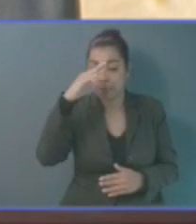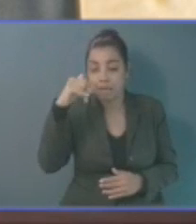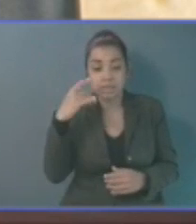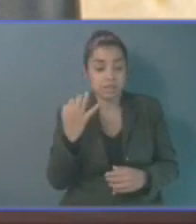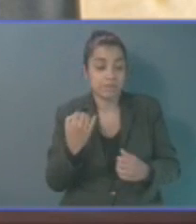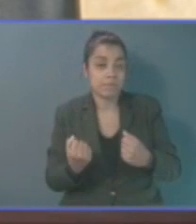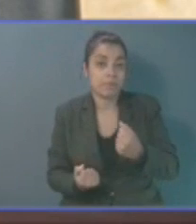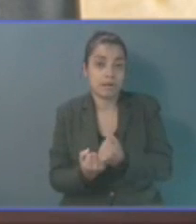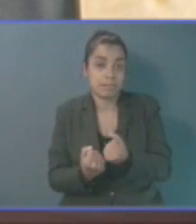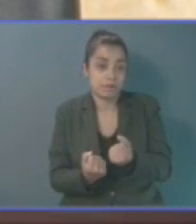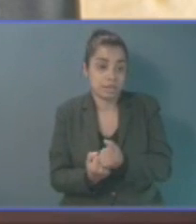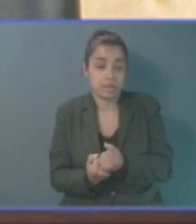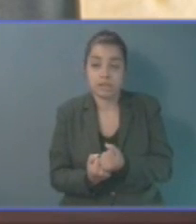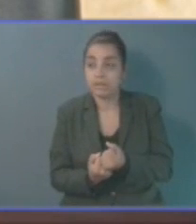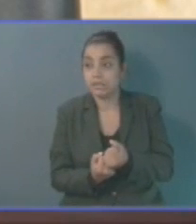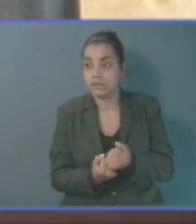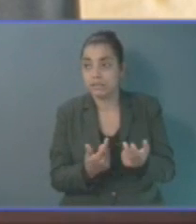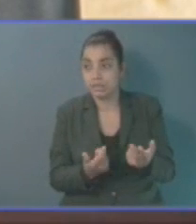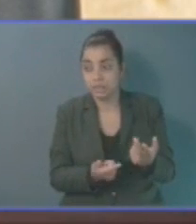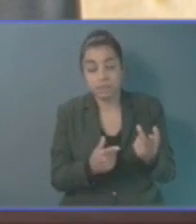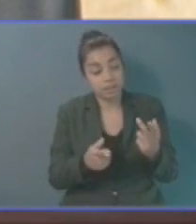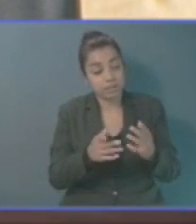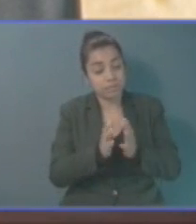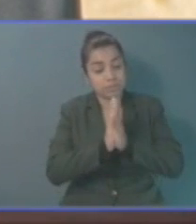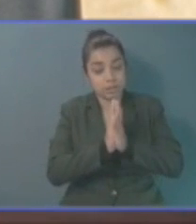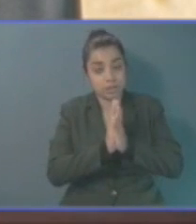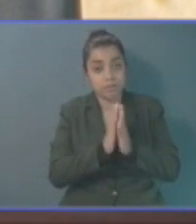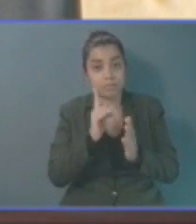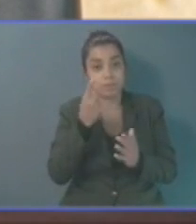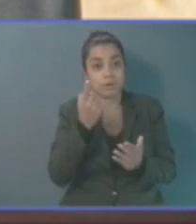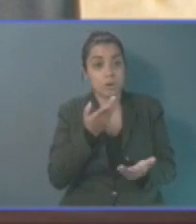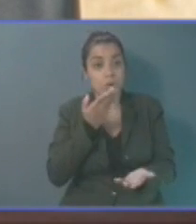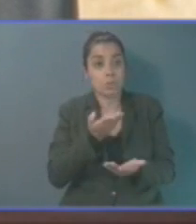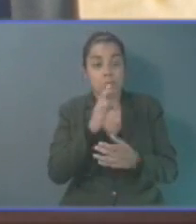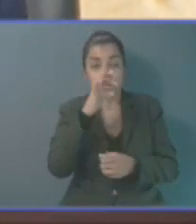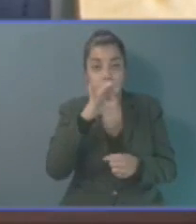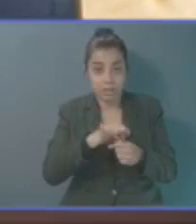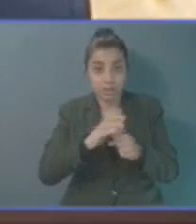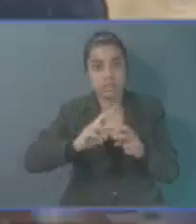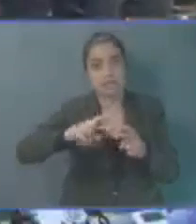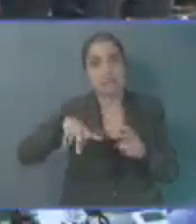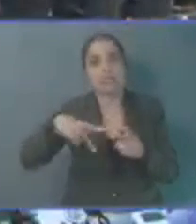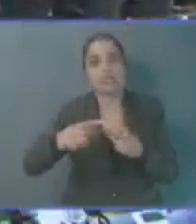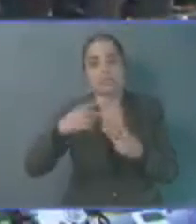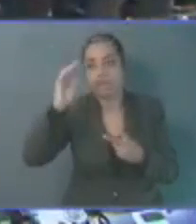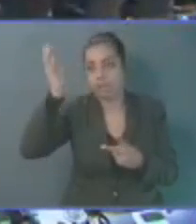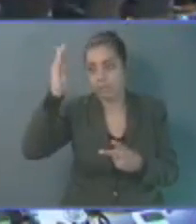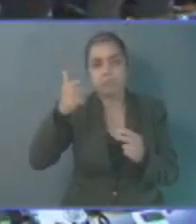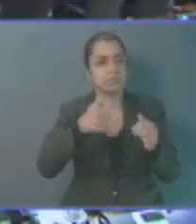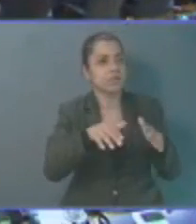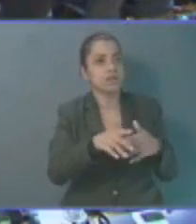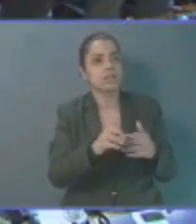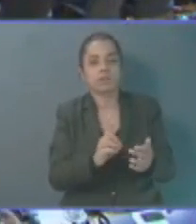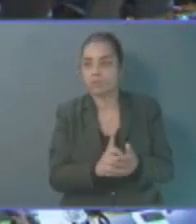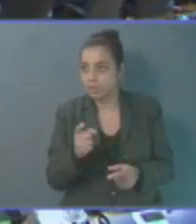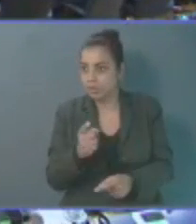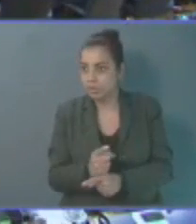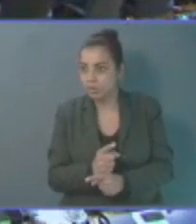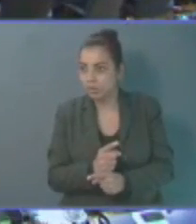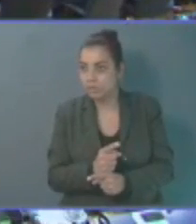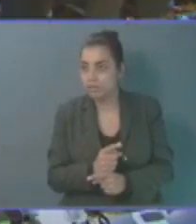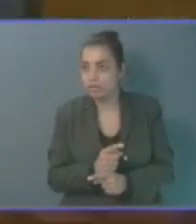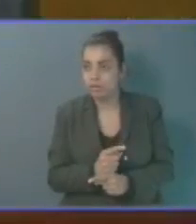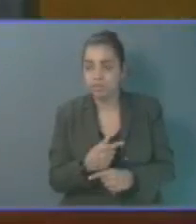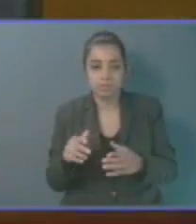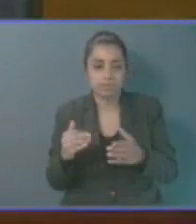todas, y entonces le solicito que lo someta a votación de inmediato. Gracias, diputado. En efecto, le pido a